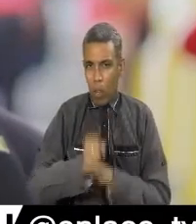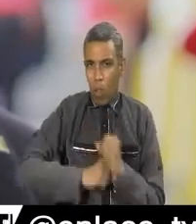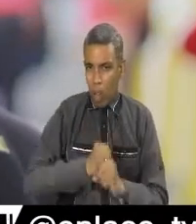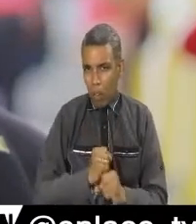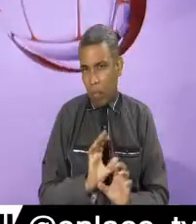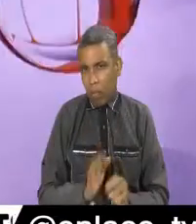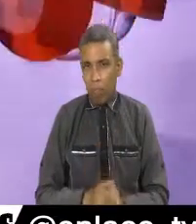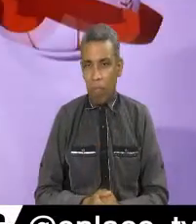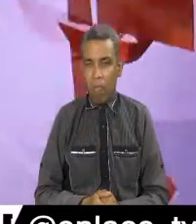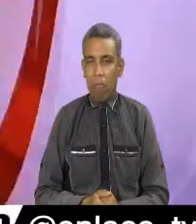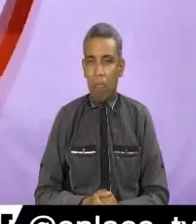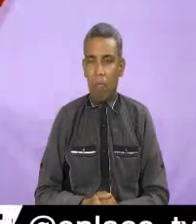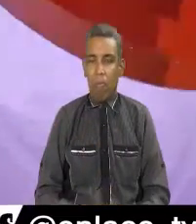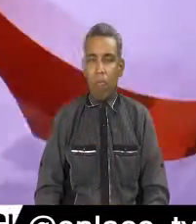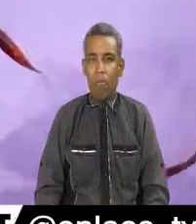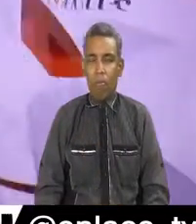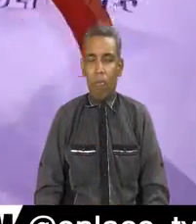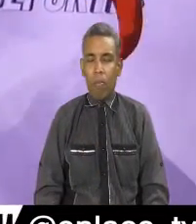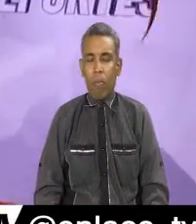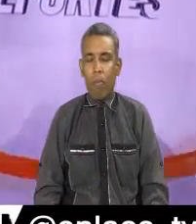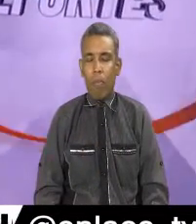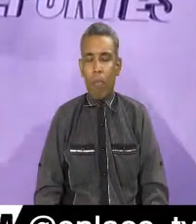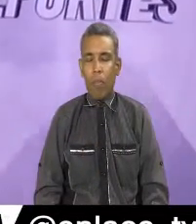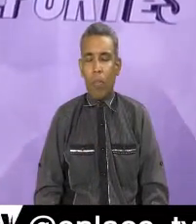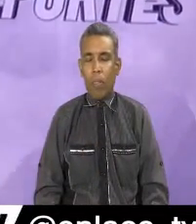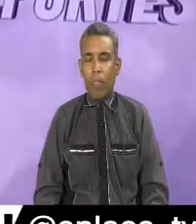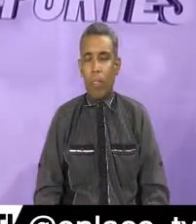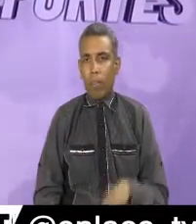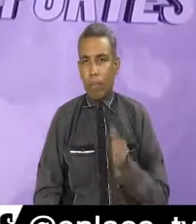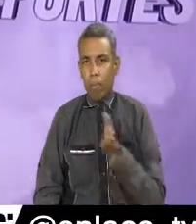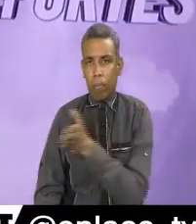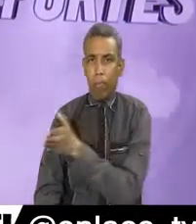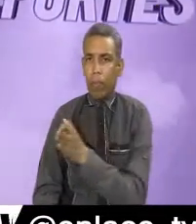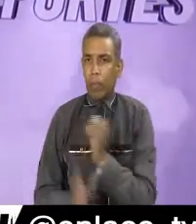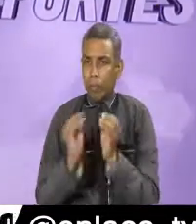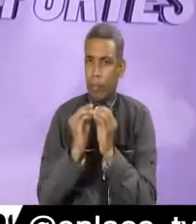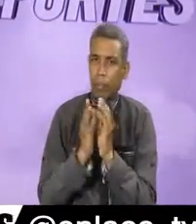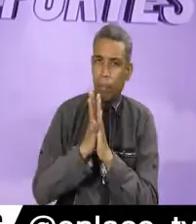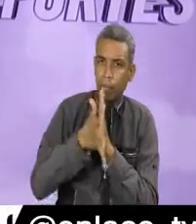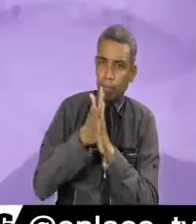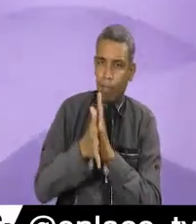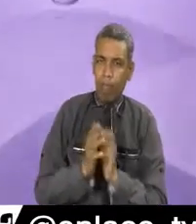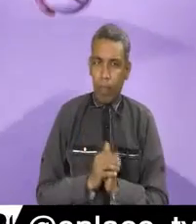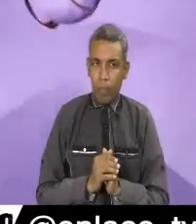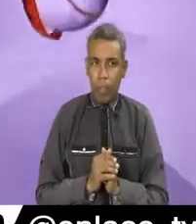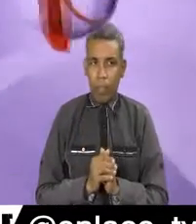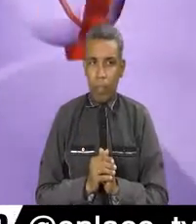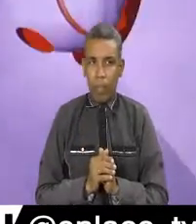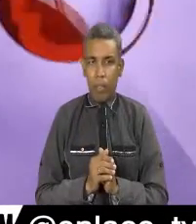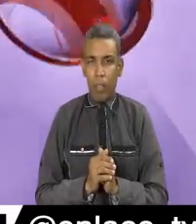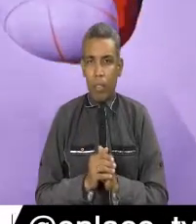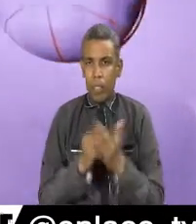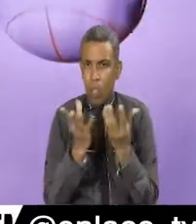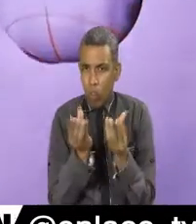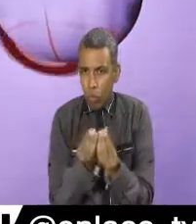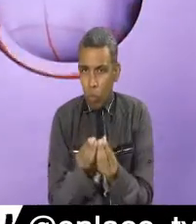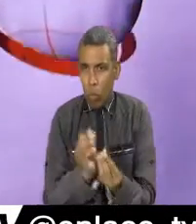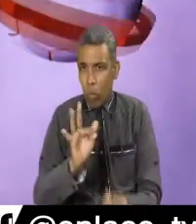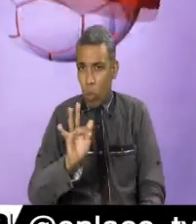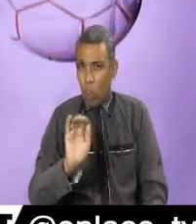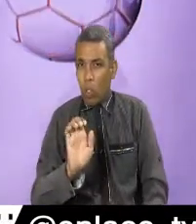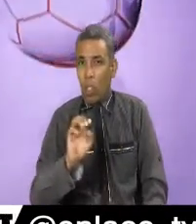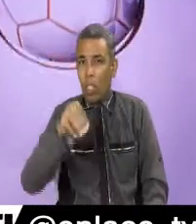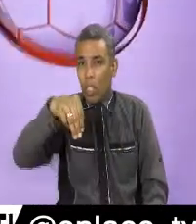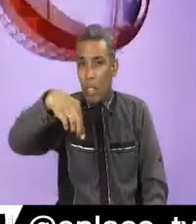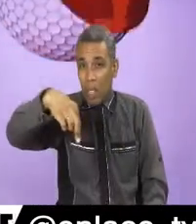20. En otras informaciones deportivas les contamos que el equipo de Templarios masculino de rugby